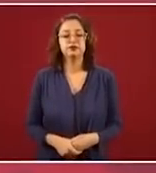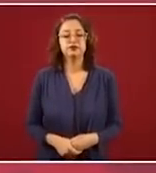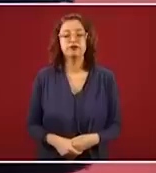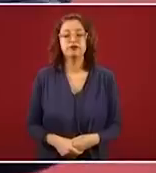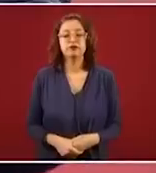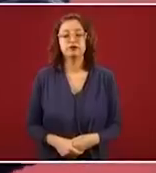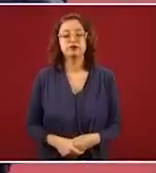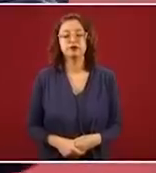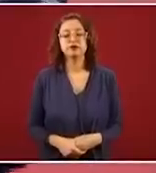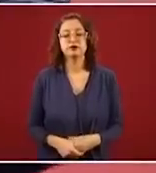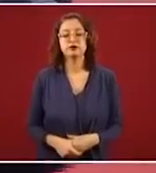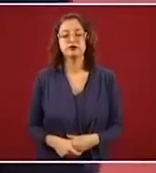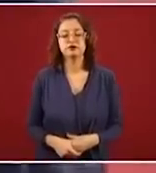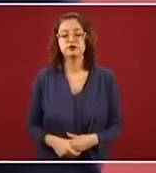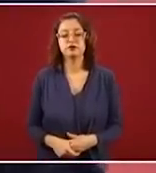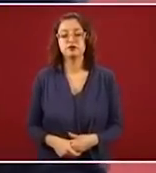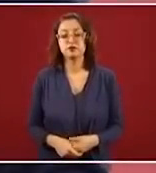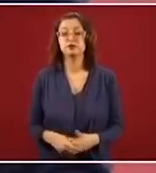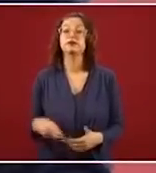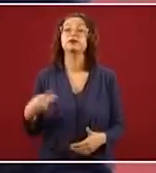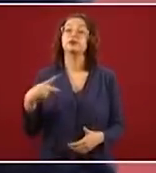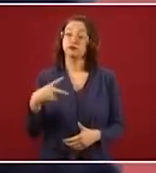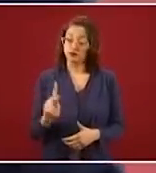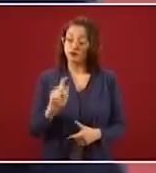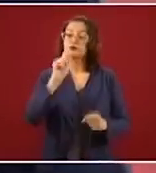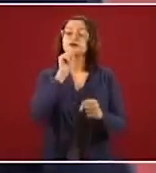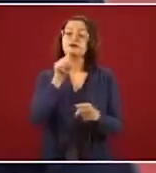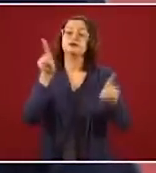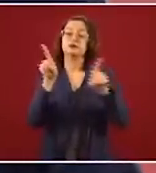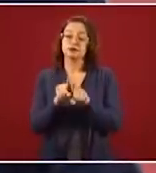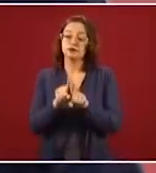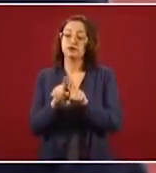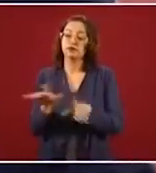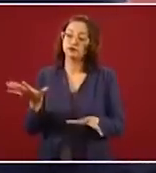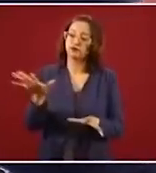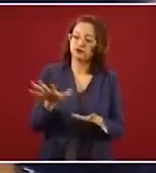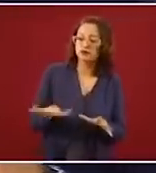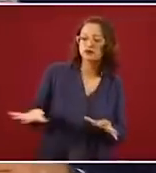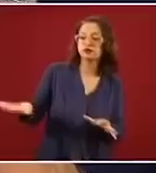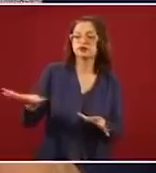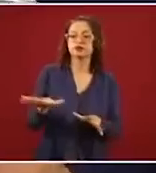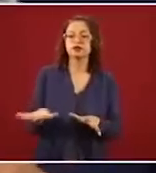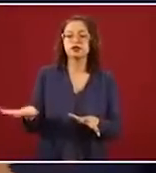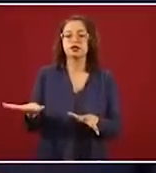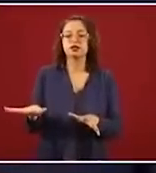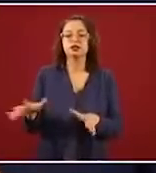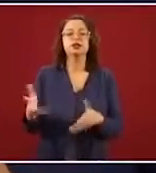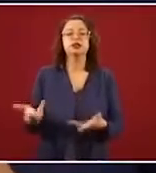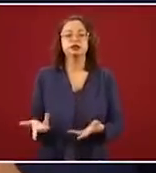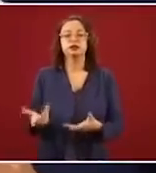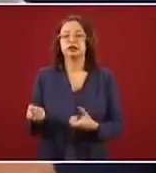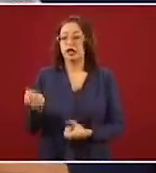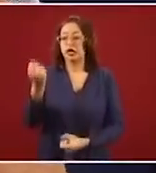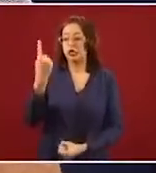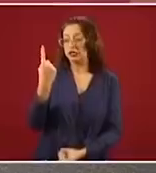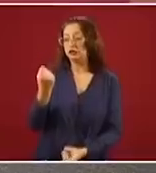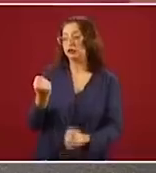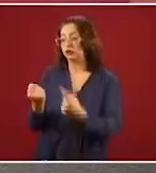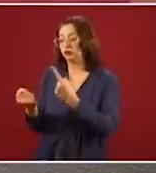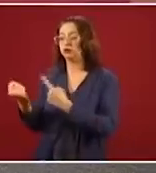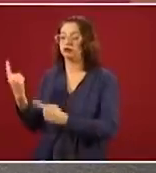pero sí en estas regiones hay zonas que se